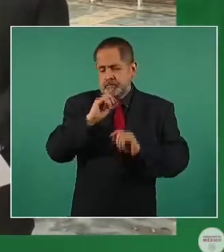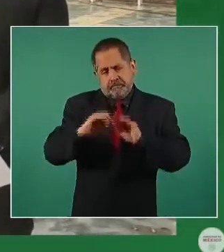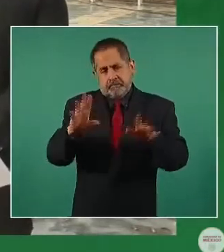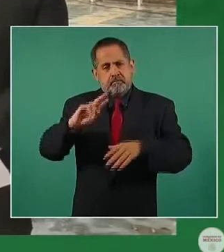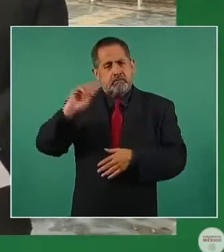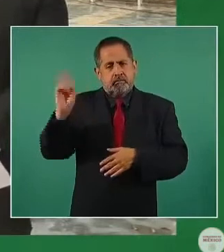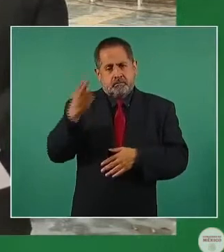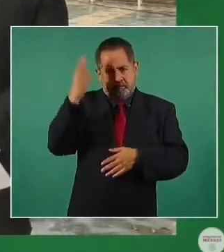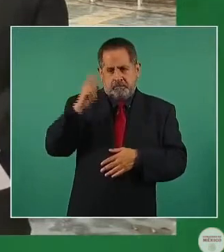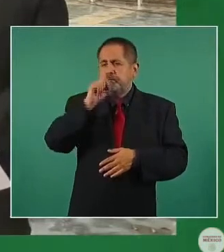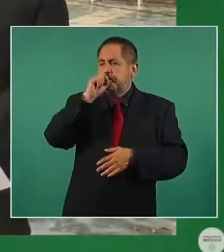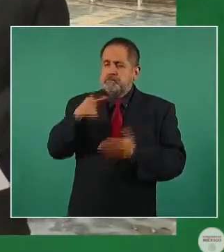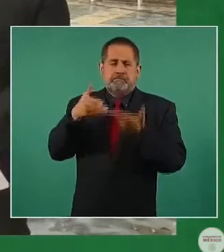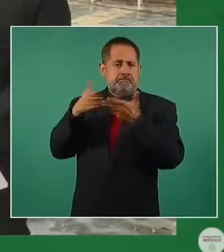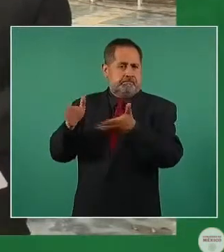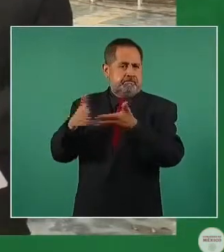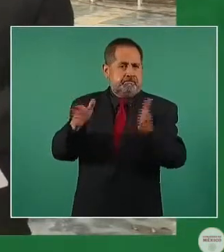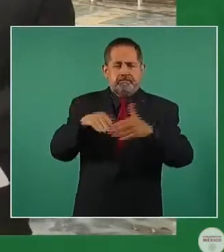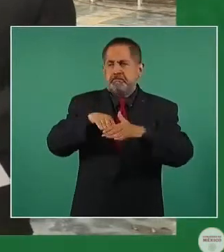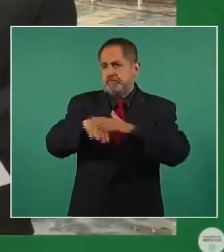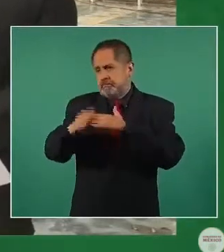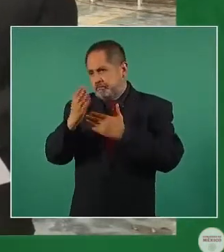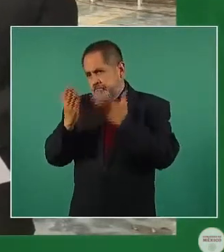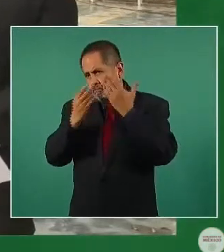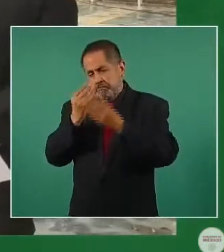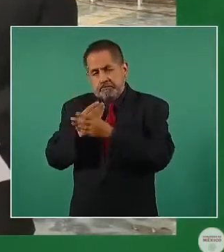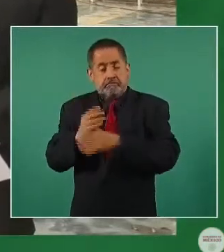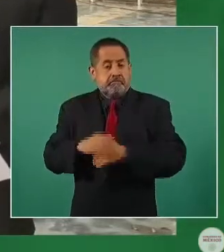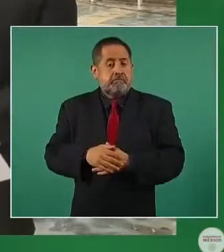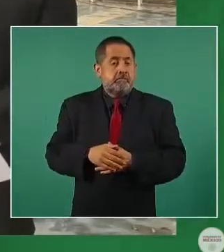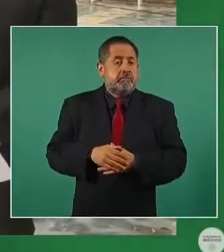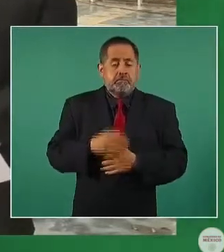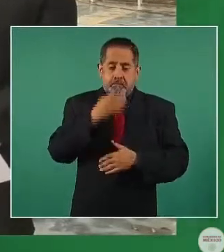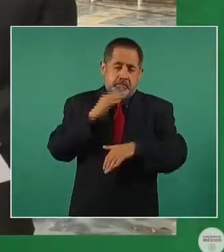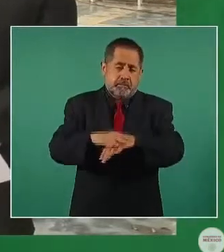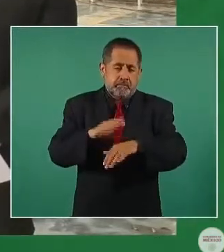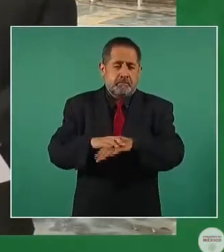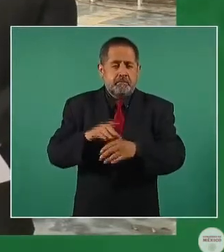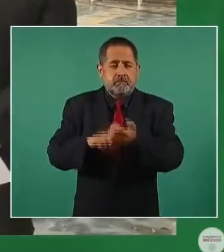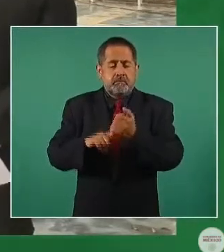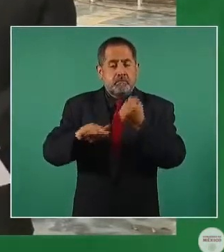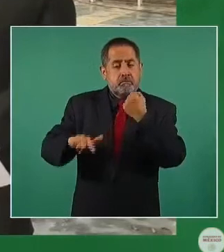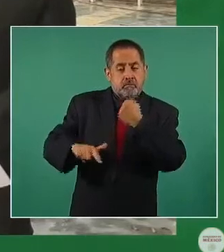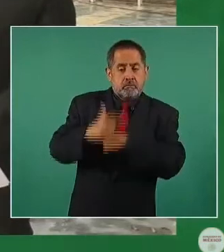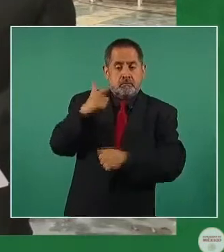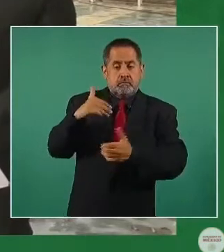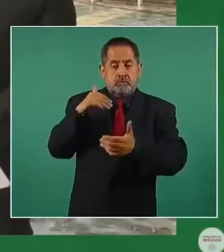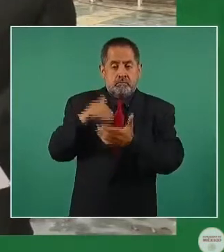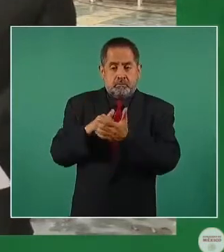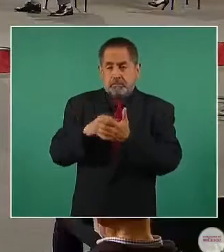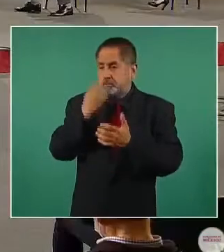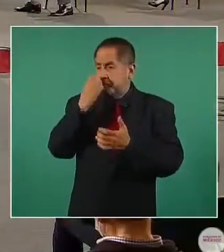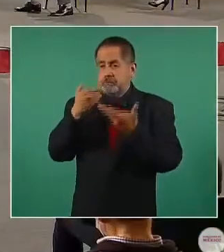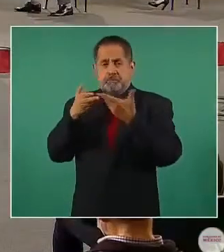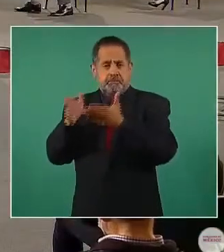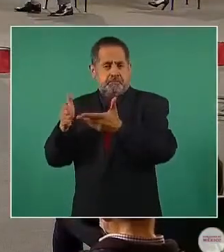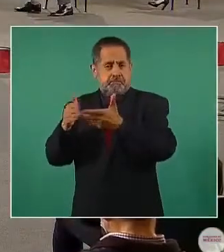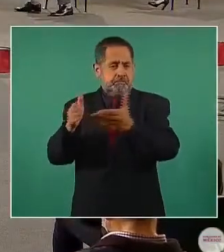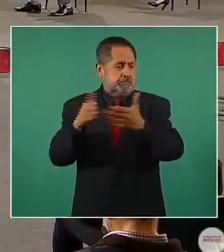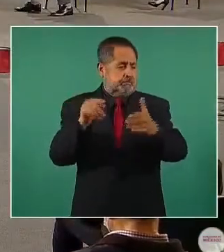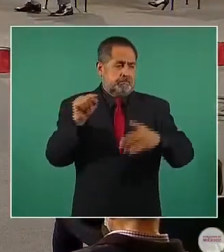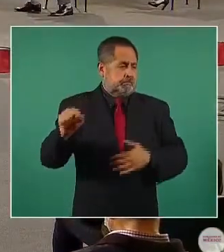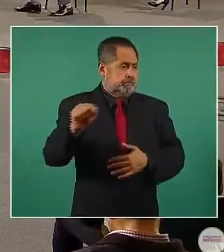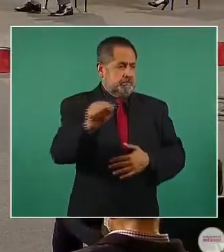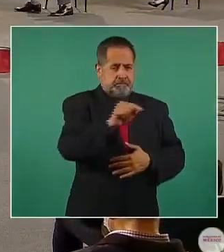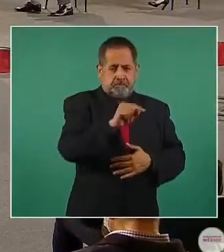superior. Quiero decirle, señor presidente, que son más de 12,000 planteles que ya están